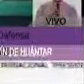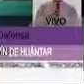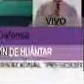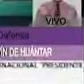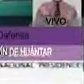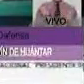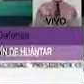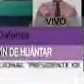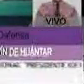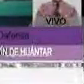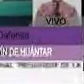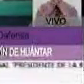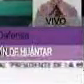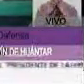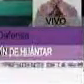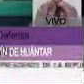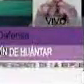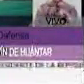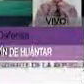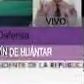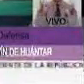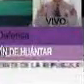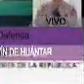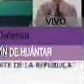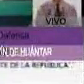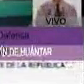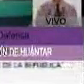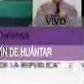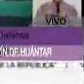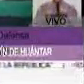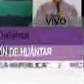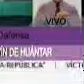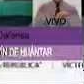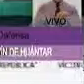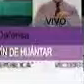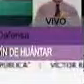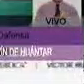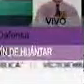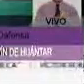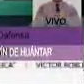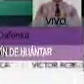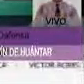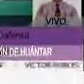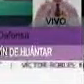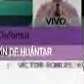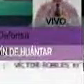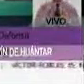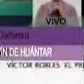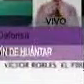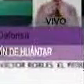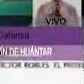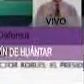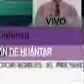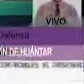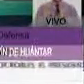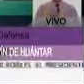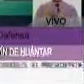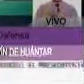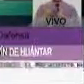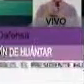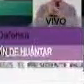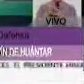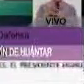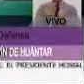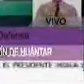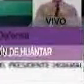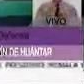alguno manifesté que esa reunión se había producido, porque esa reunión tuvo un amparo legal y